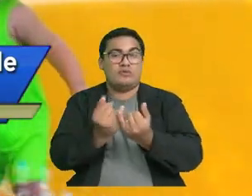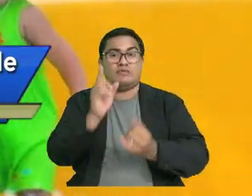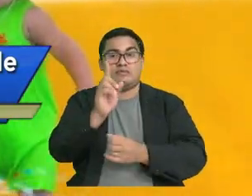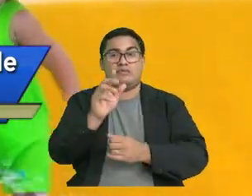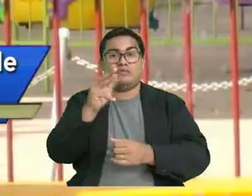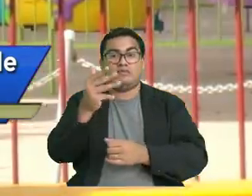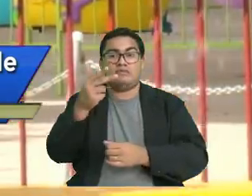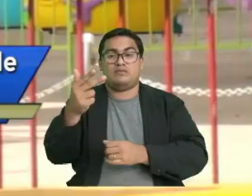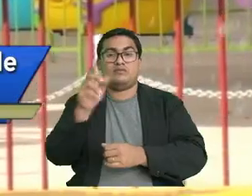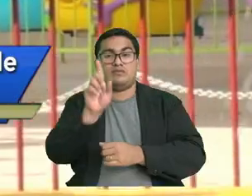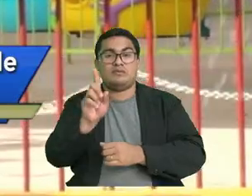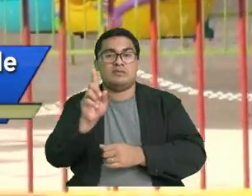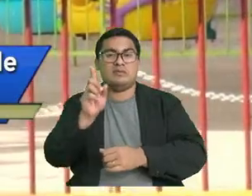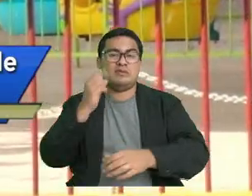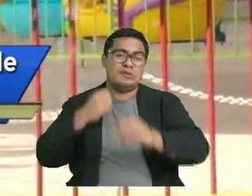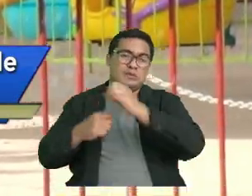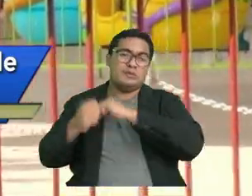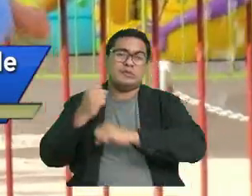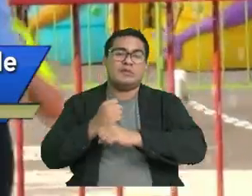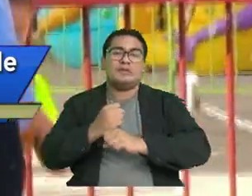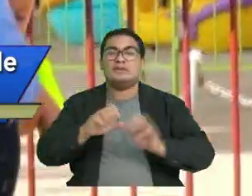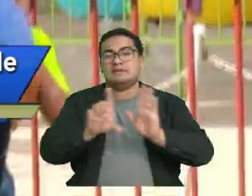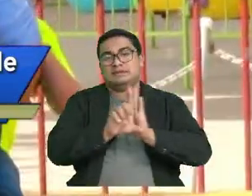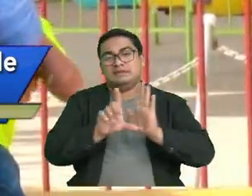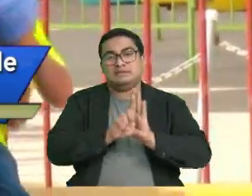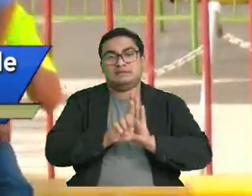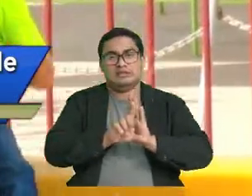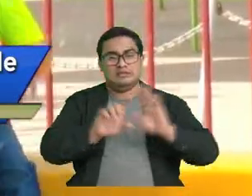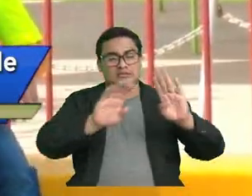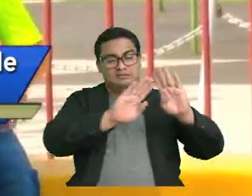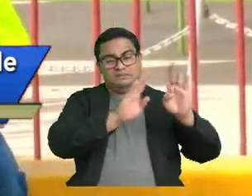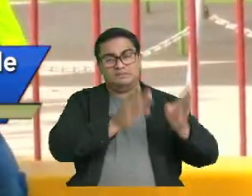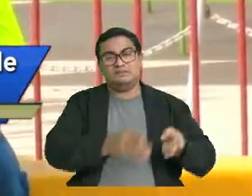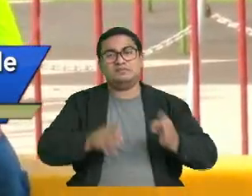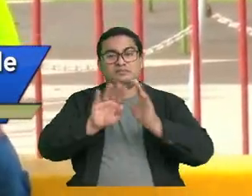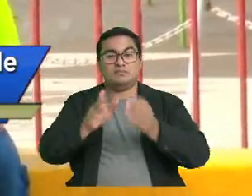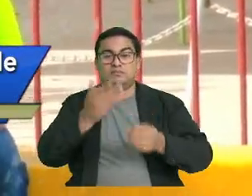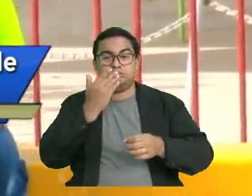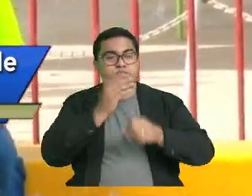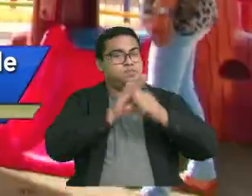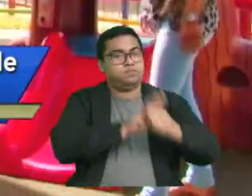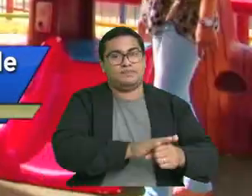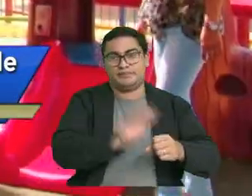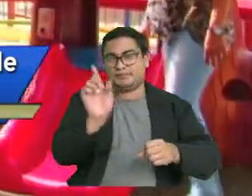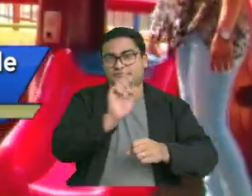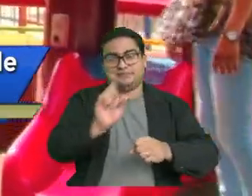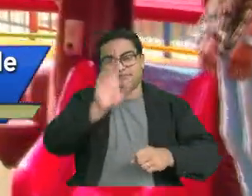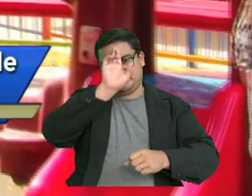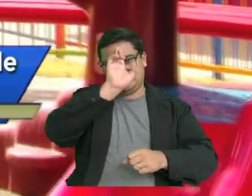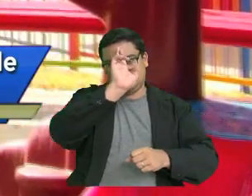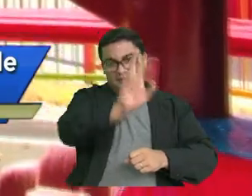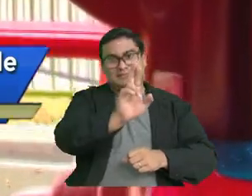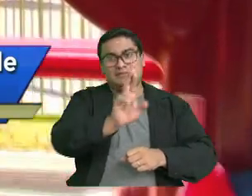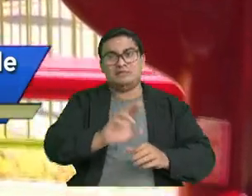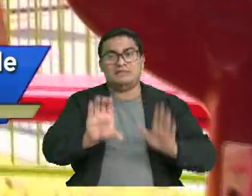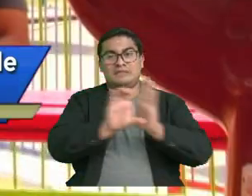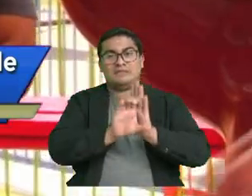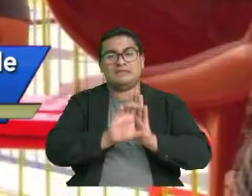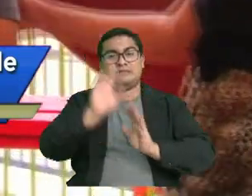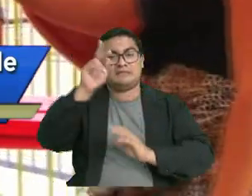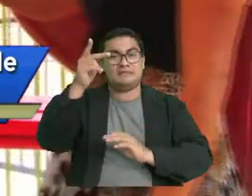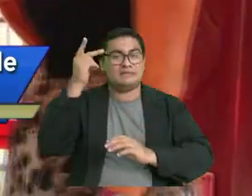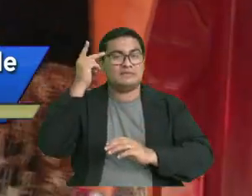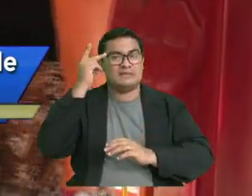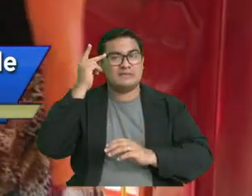1981 que ya no se vienen a discriminar, ¿verdad?, a la mujer. Y la constitución